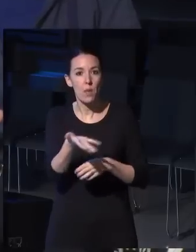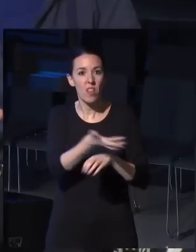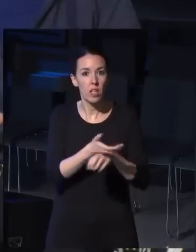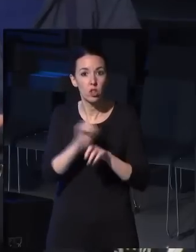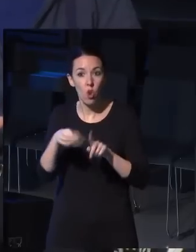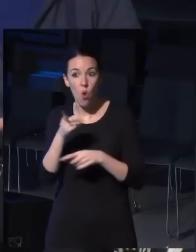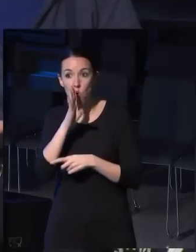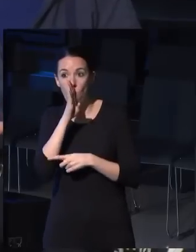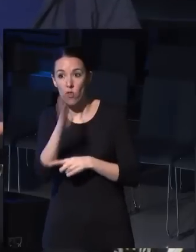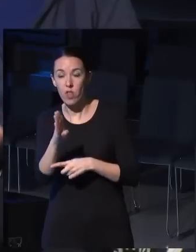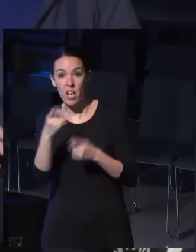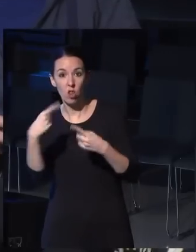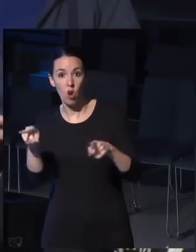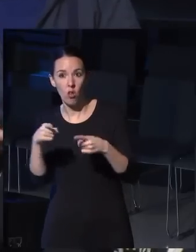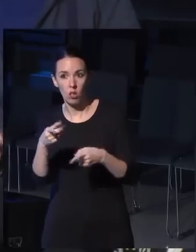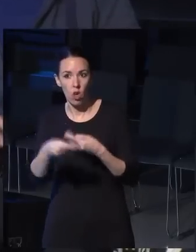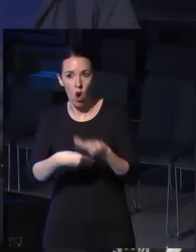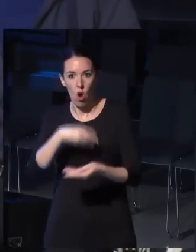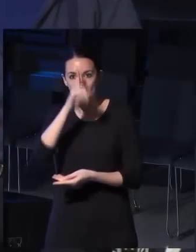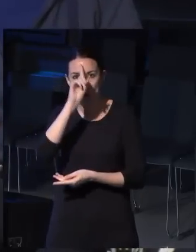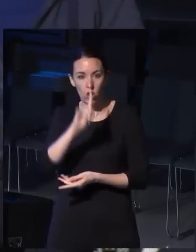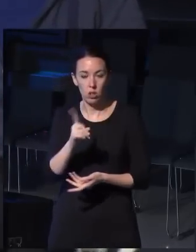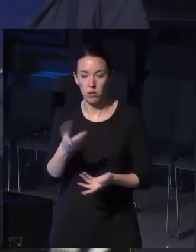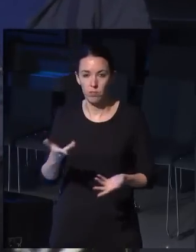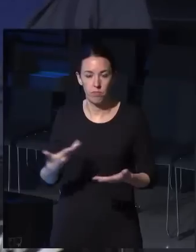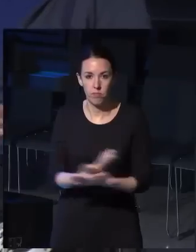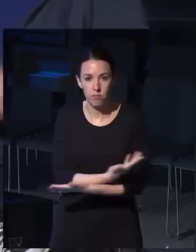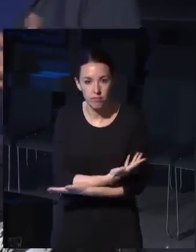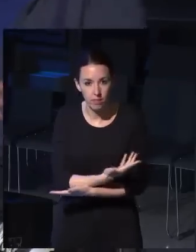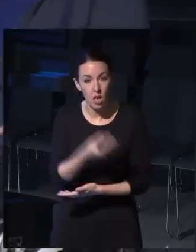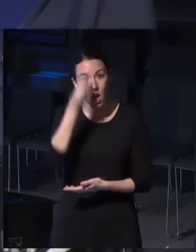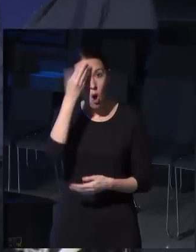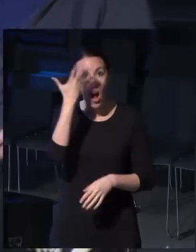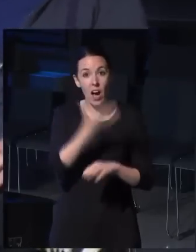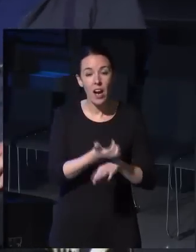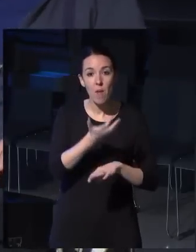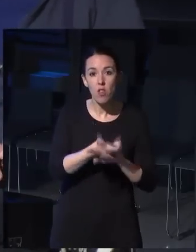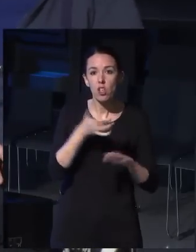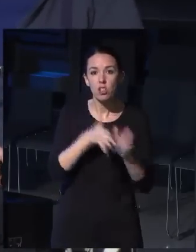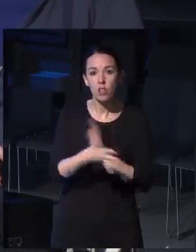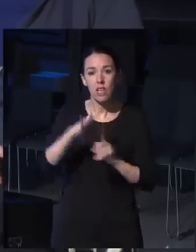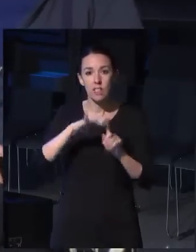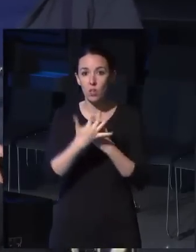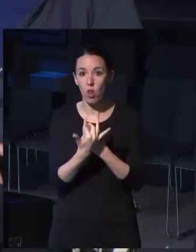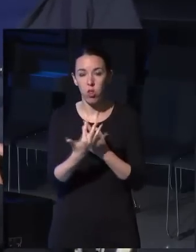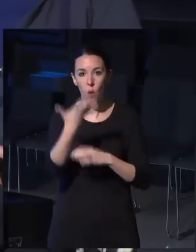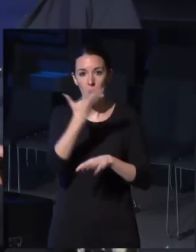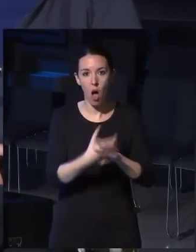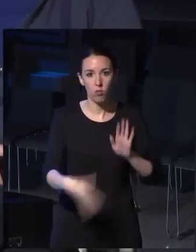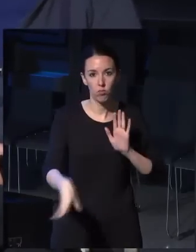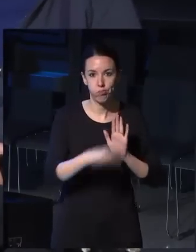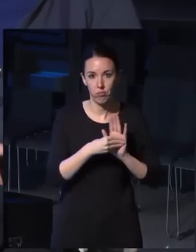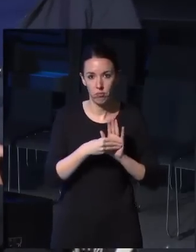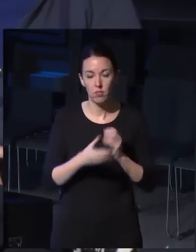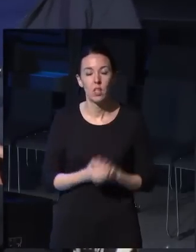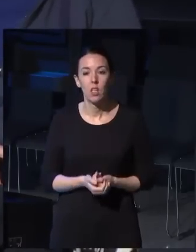en directo no saben hacerlo, es como peor, ¿no? Yo creo que una grabación es una fotografía de lo que está pasando en ese momento, ¿no? Lo que pasa es que cuando estás grabando, o